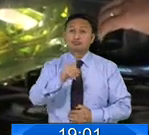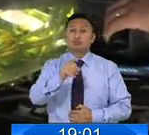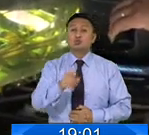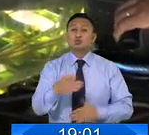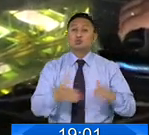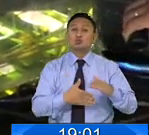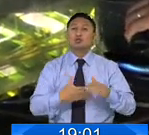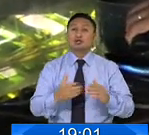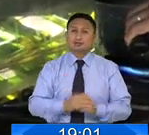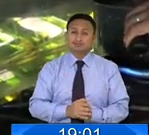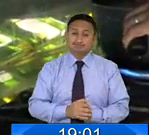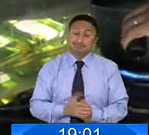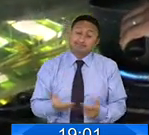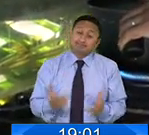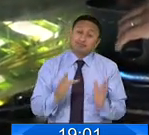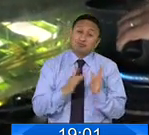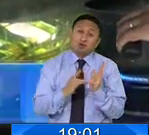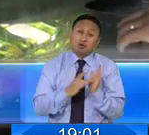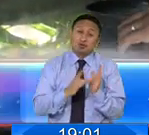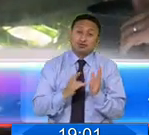un arrocito, lo que hay.